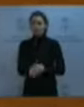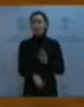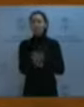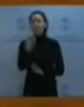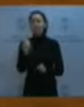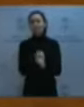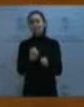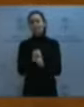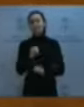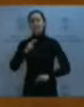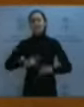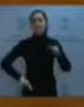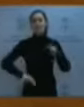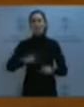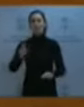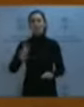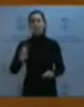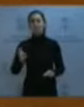etcétera. Por cierto,